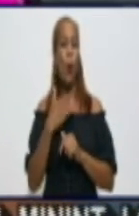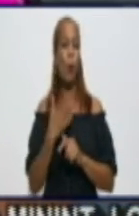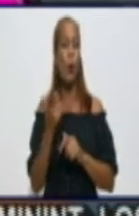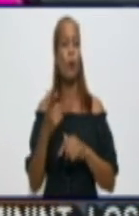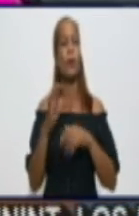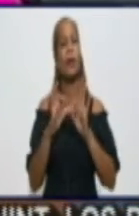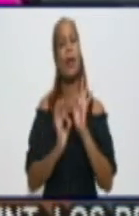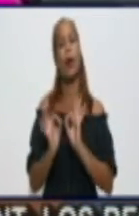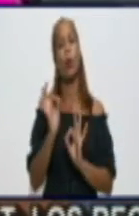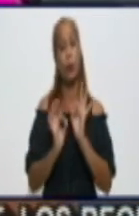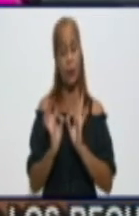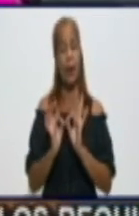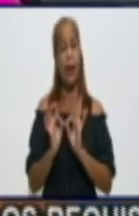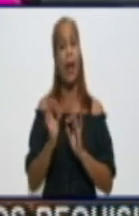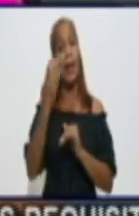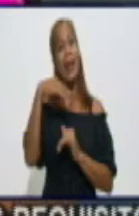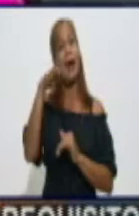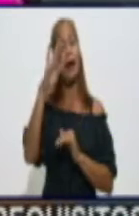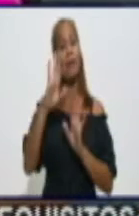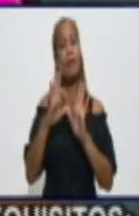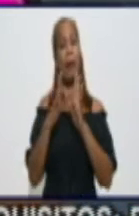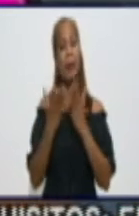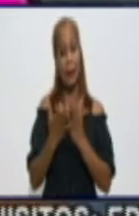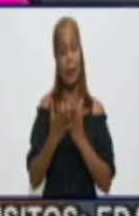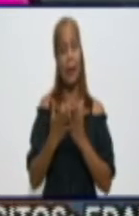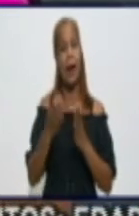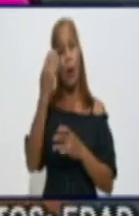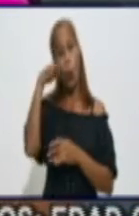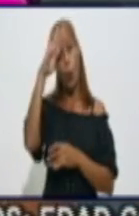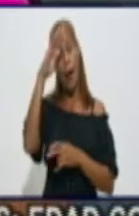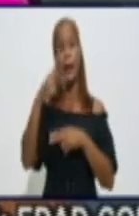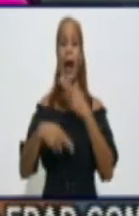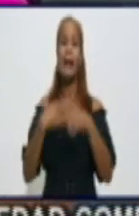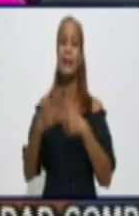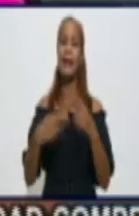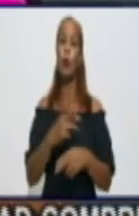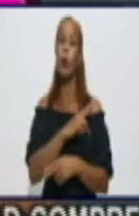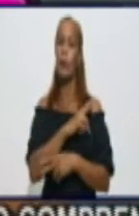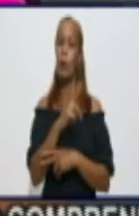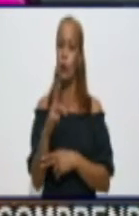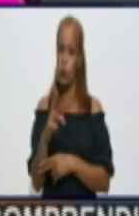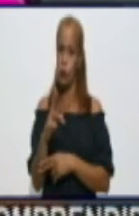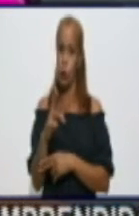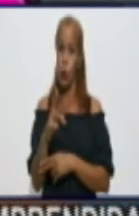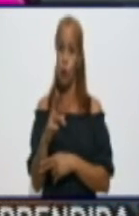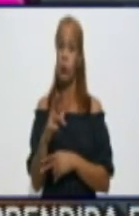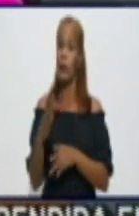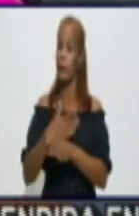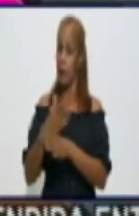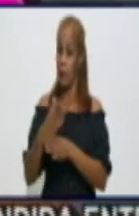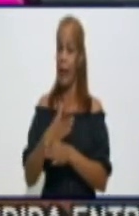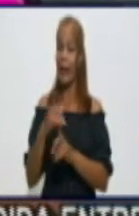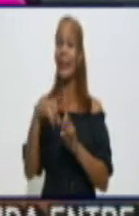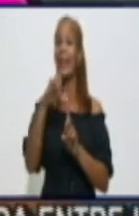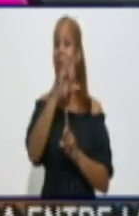haciendo revolución sobre la marcha, protege a tu familia, entre otras